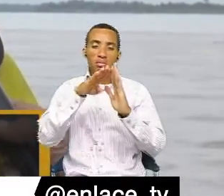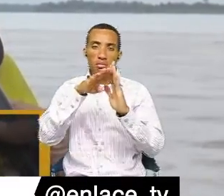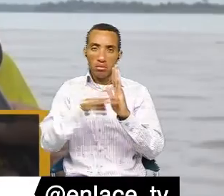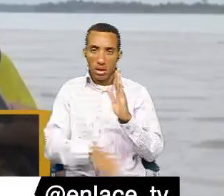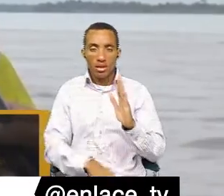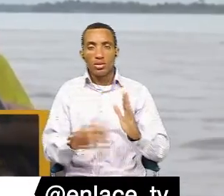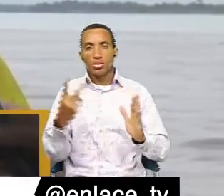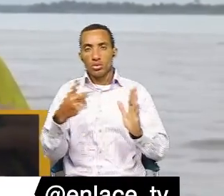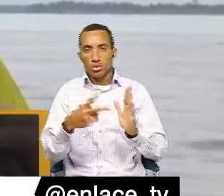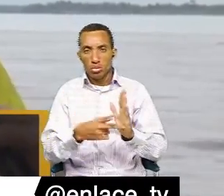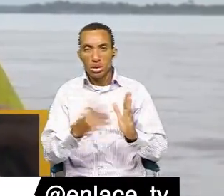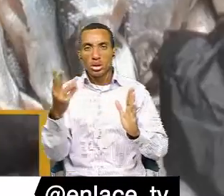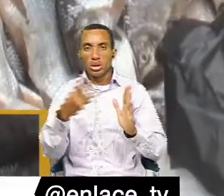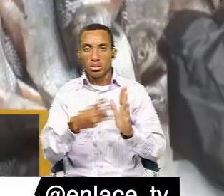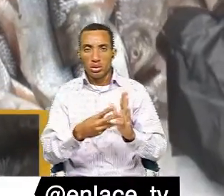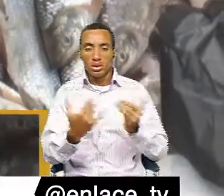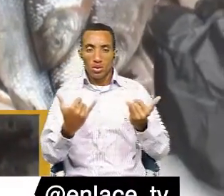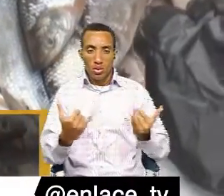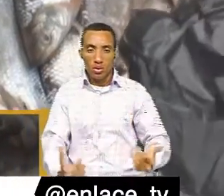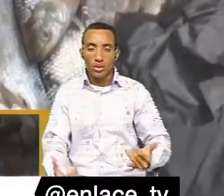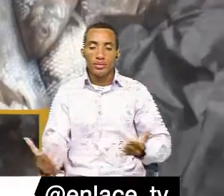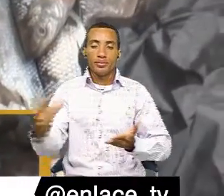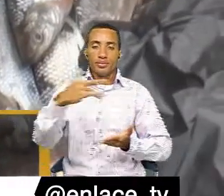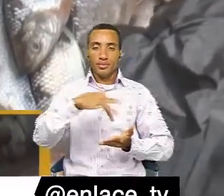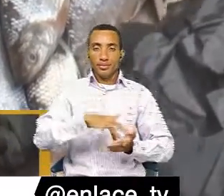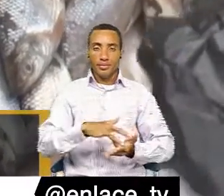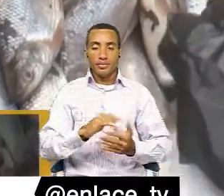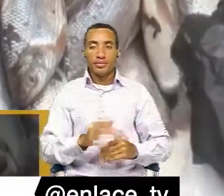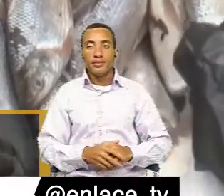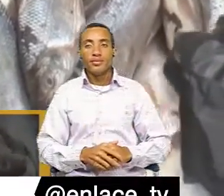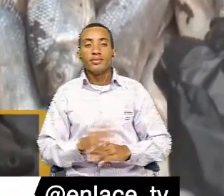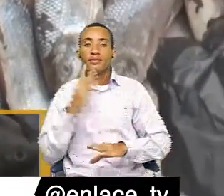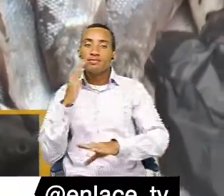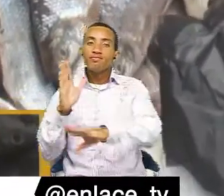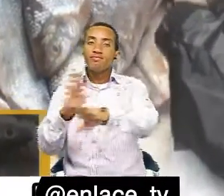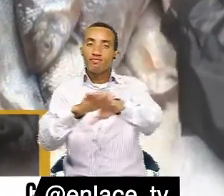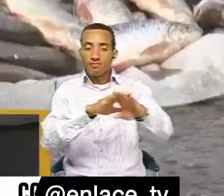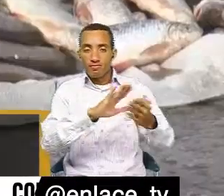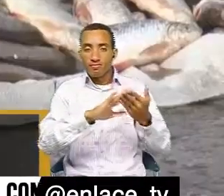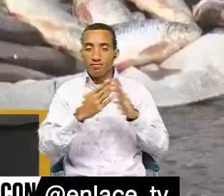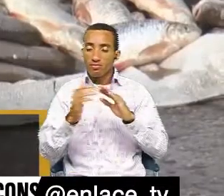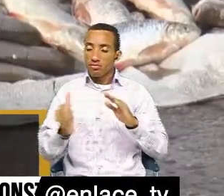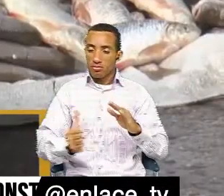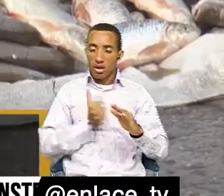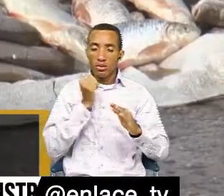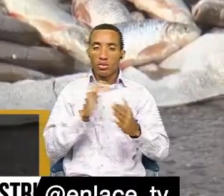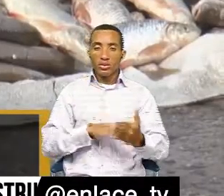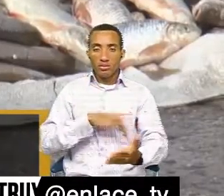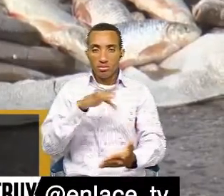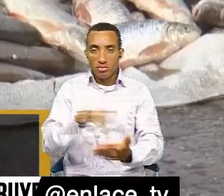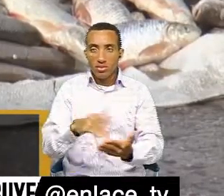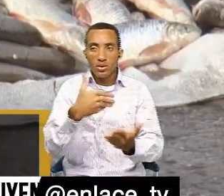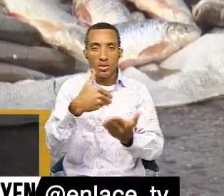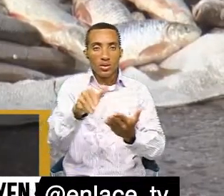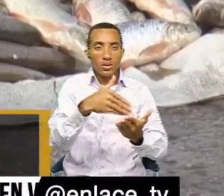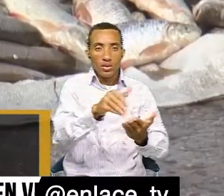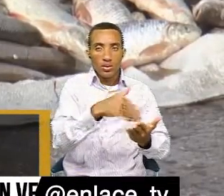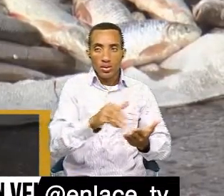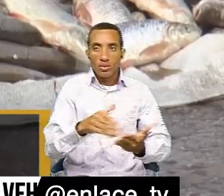Chico de Sogamoso, llegó hoy. Los pescadores de Barranca Bermeja invitan a la comunidad a que se acerquen y aprovechen los bajos precios de este